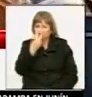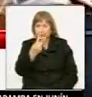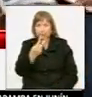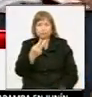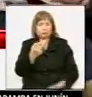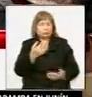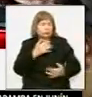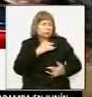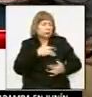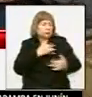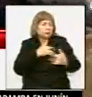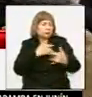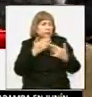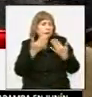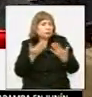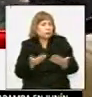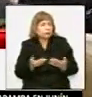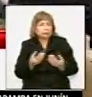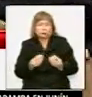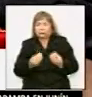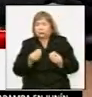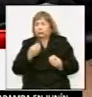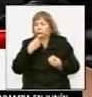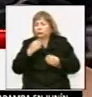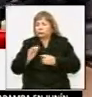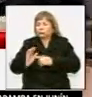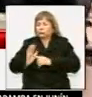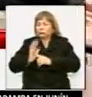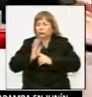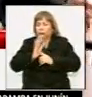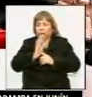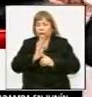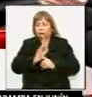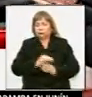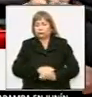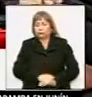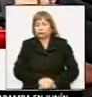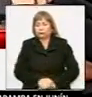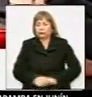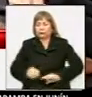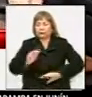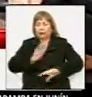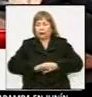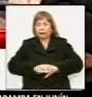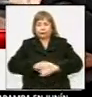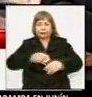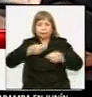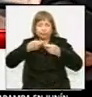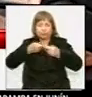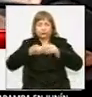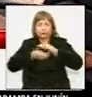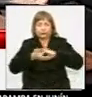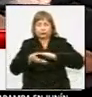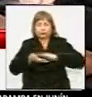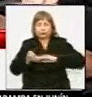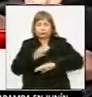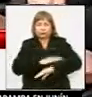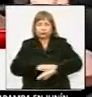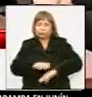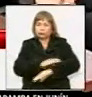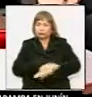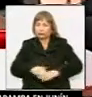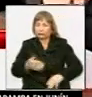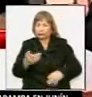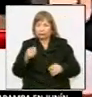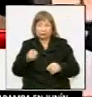tal sensibilidad cómo es que se ha mostrado, digamos, sobre lo que significa la lucha contra la corrupción, presidente. Yo creo que